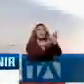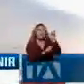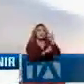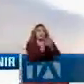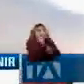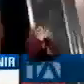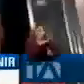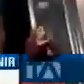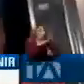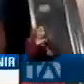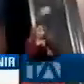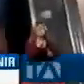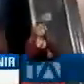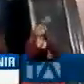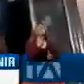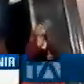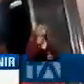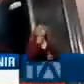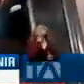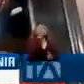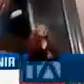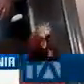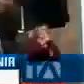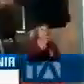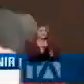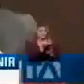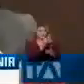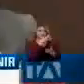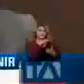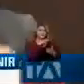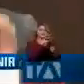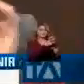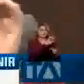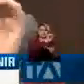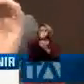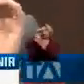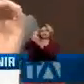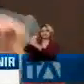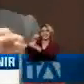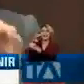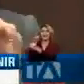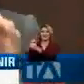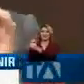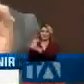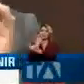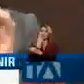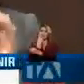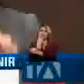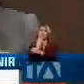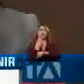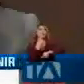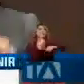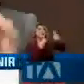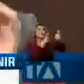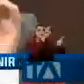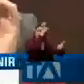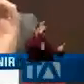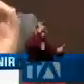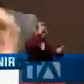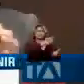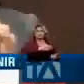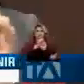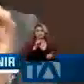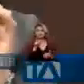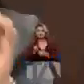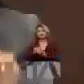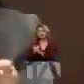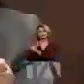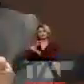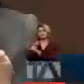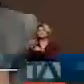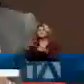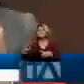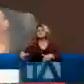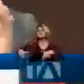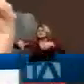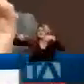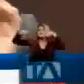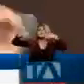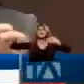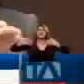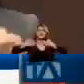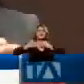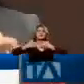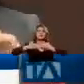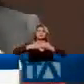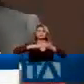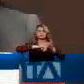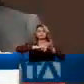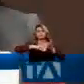ministra frente a este tema. Toda la capacidad instalada, el tema de terapia intensiva, va a contar con los equipos necesarios y